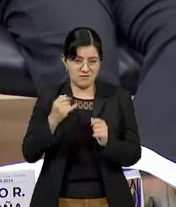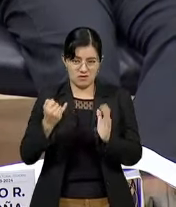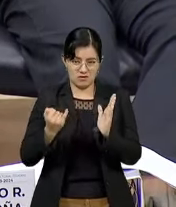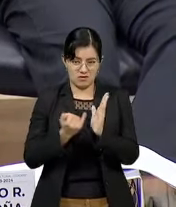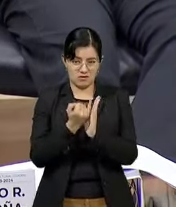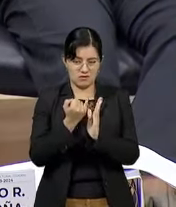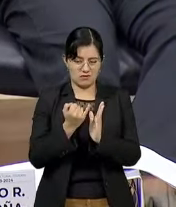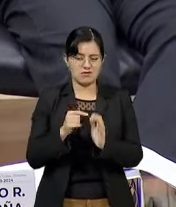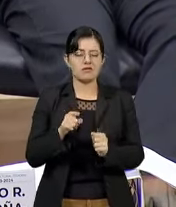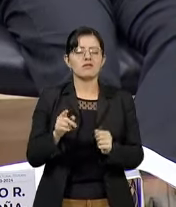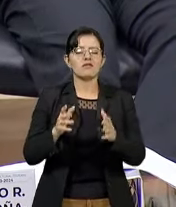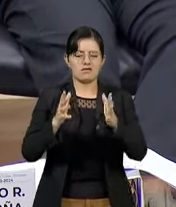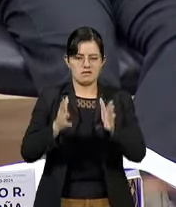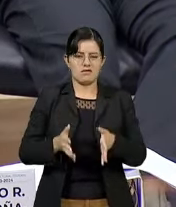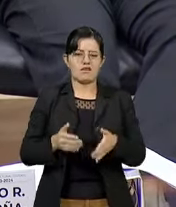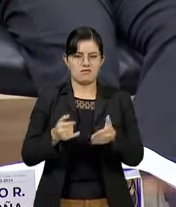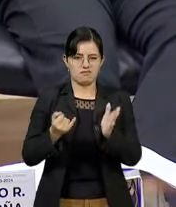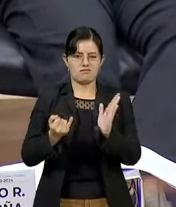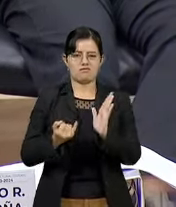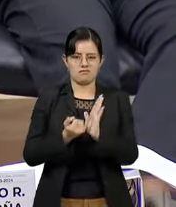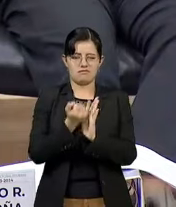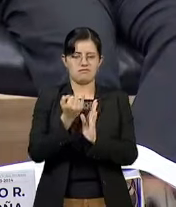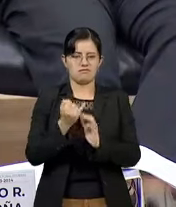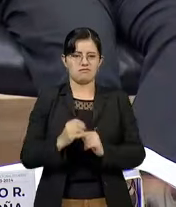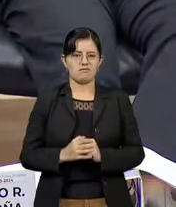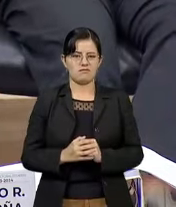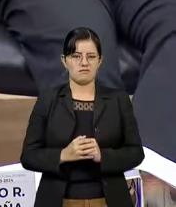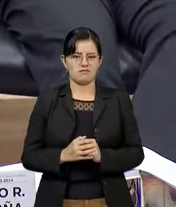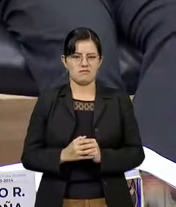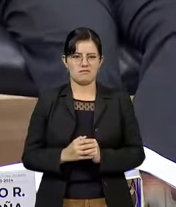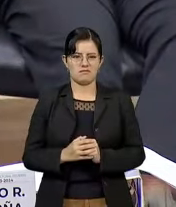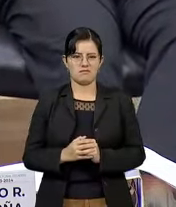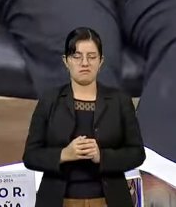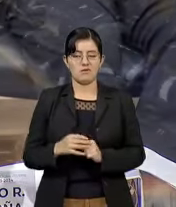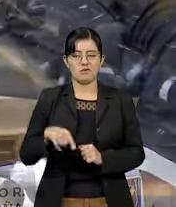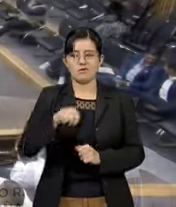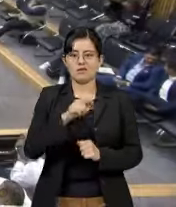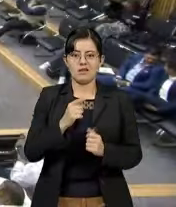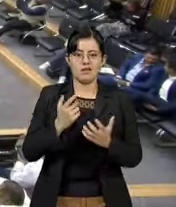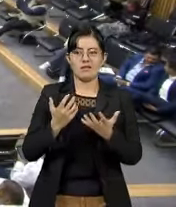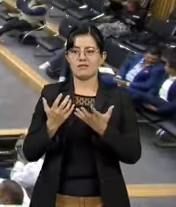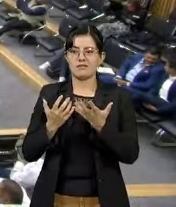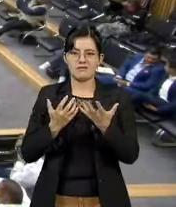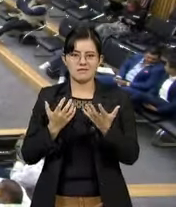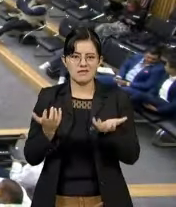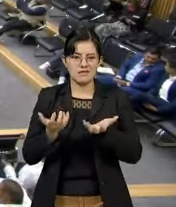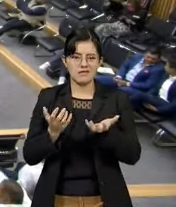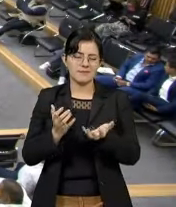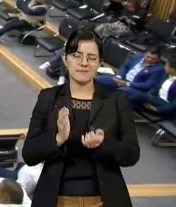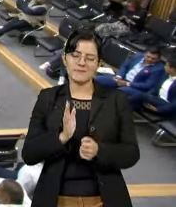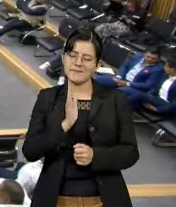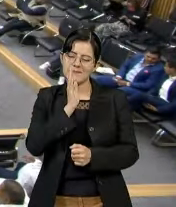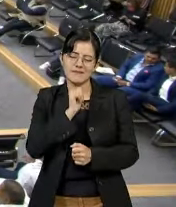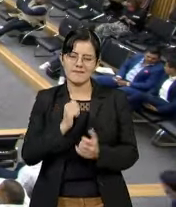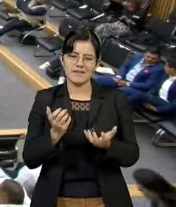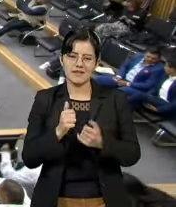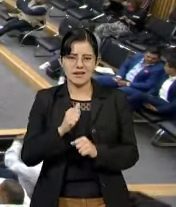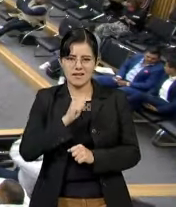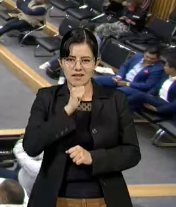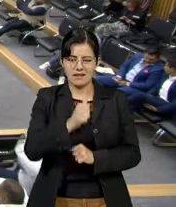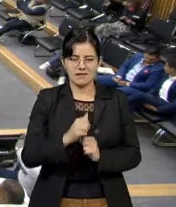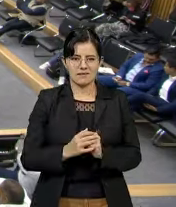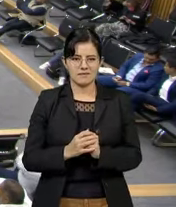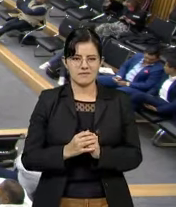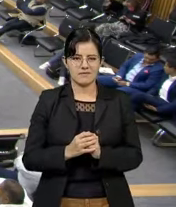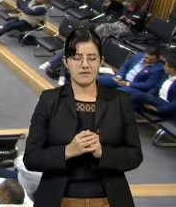ya decidió y ustedes no tienen nada que hacer ahí nada Algunos porque le